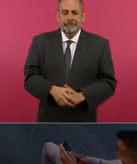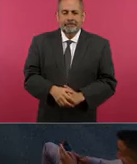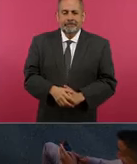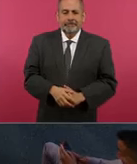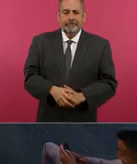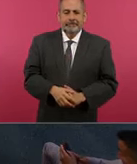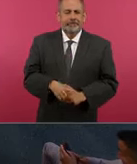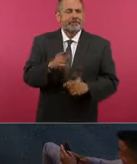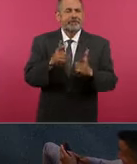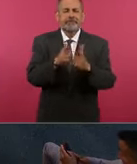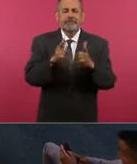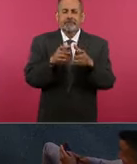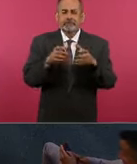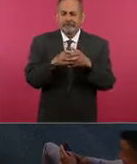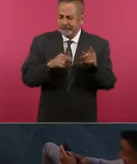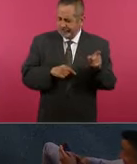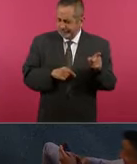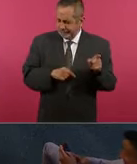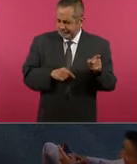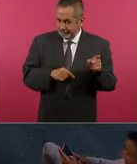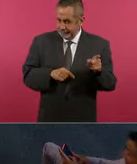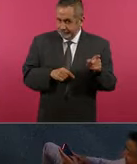Es del grupo